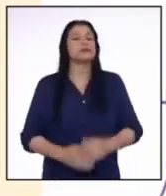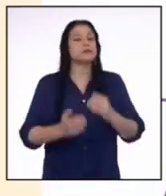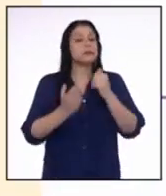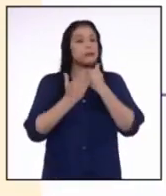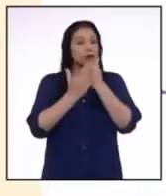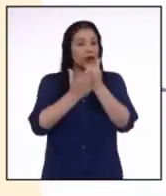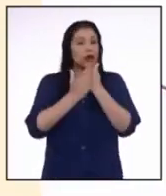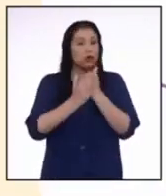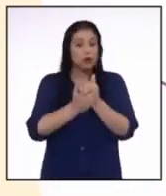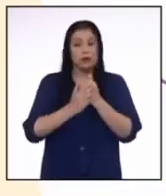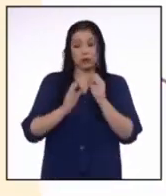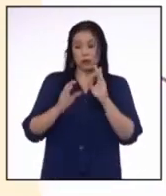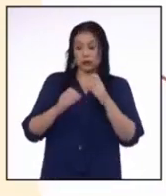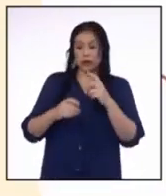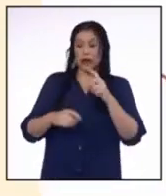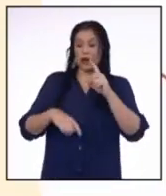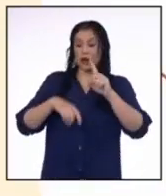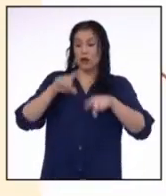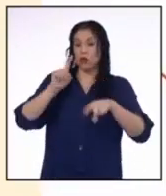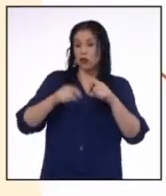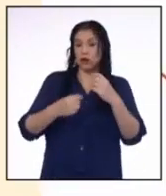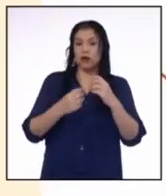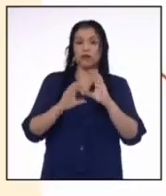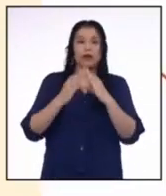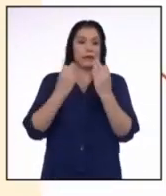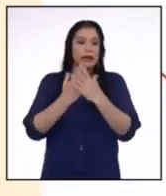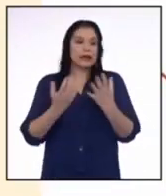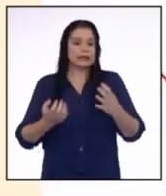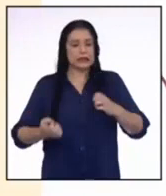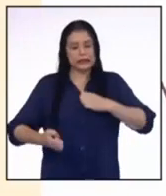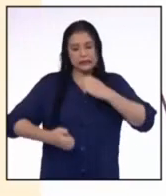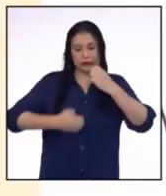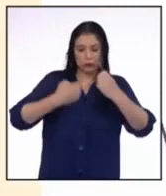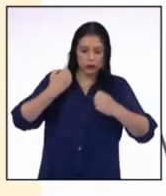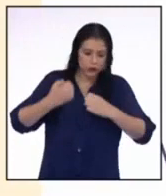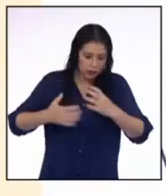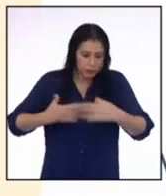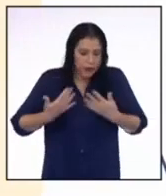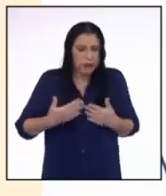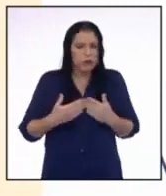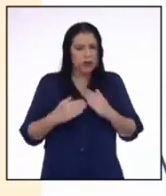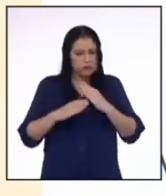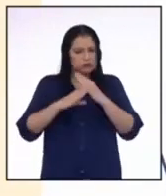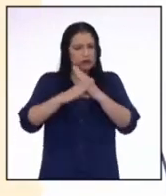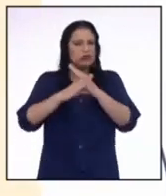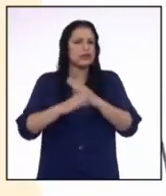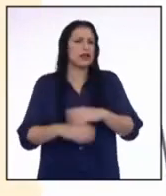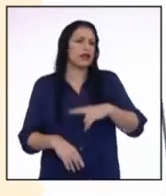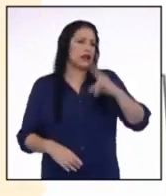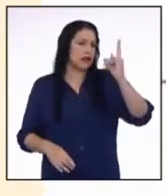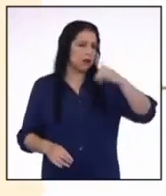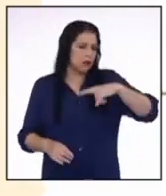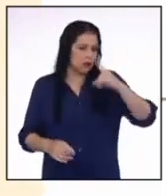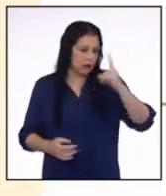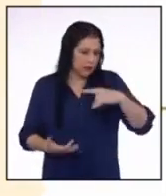Ayudamos a nuestros seres queridos en el aspecto socioemocional para afrontar la emergencia.